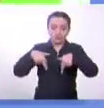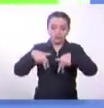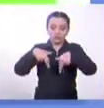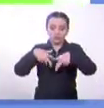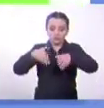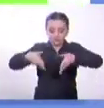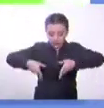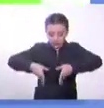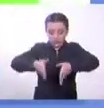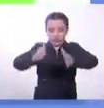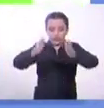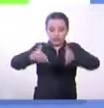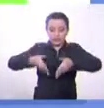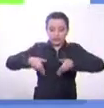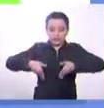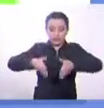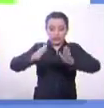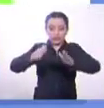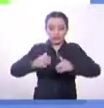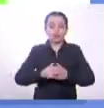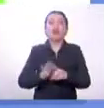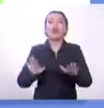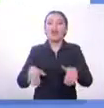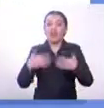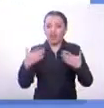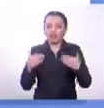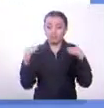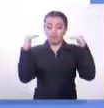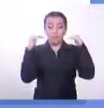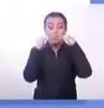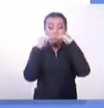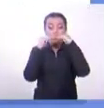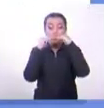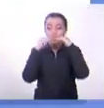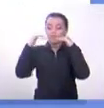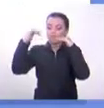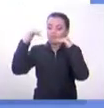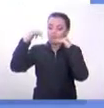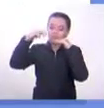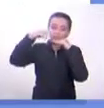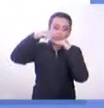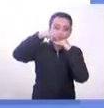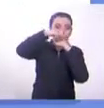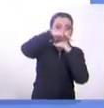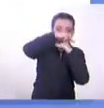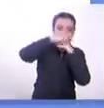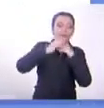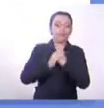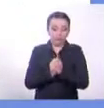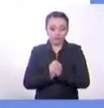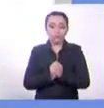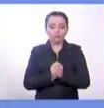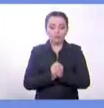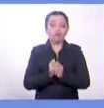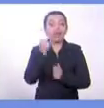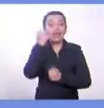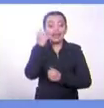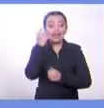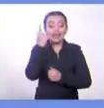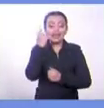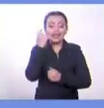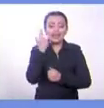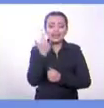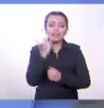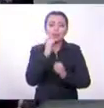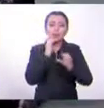puente. Entonces, que nos indica que hay un puente que tenemos que cruzar. Muy bien. Entonces, entendemos que